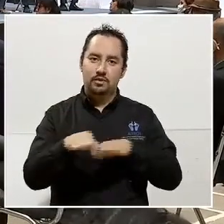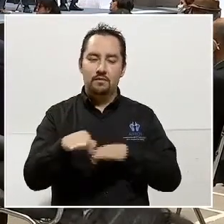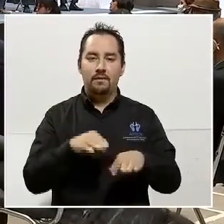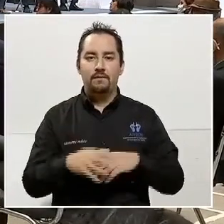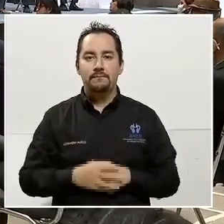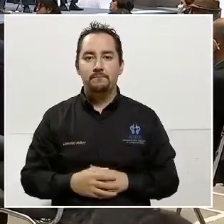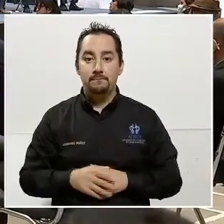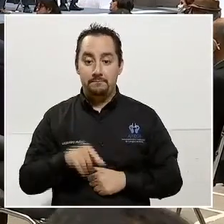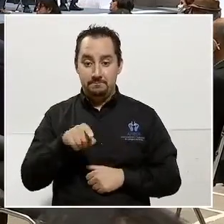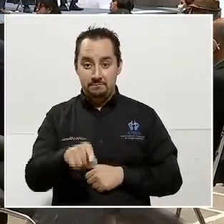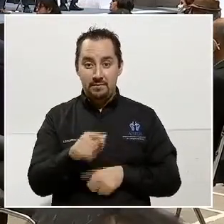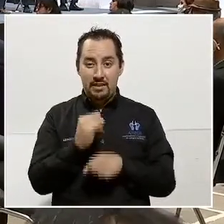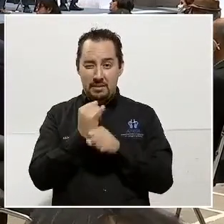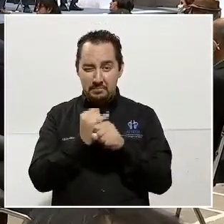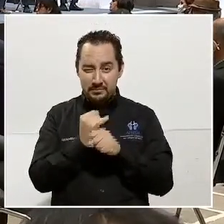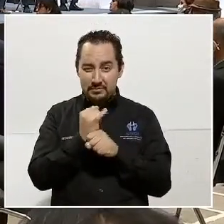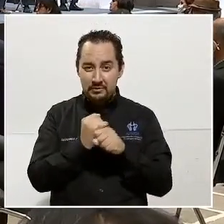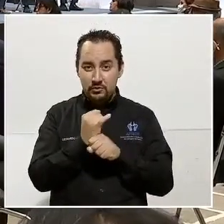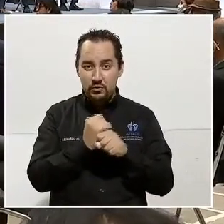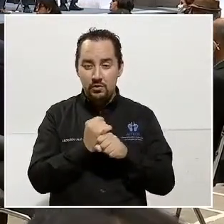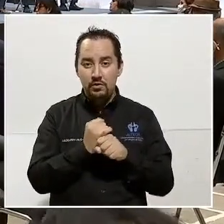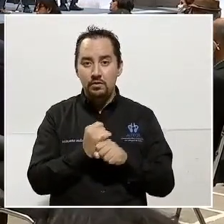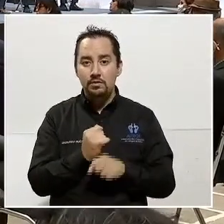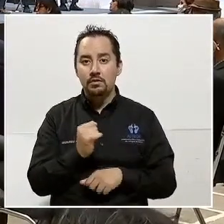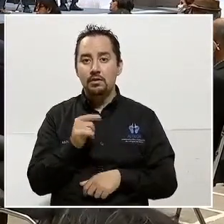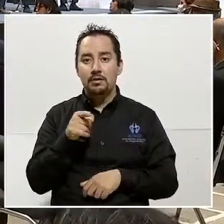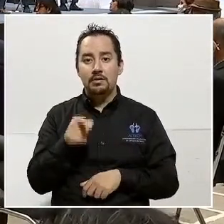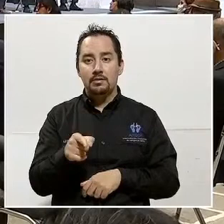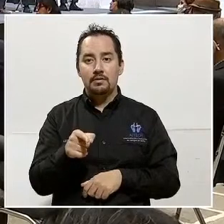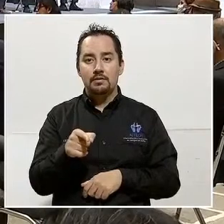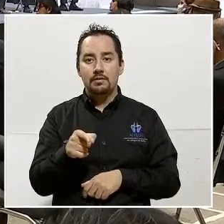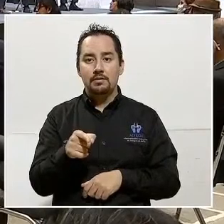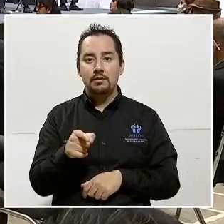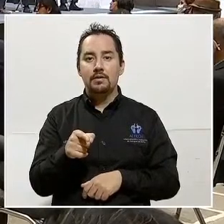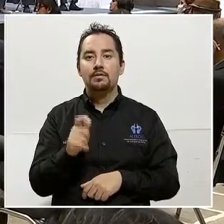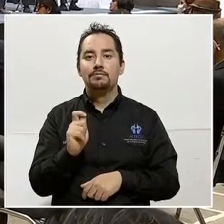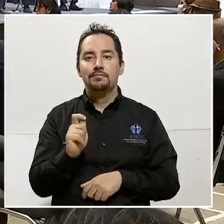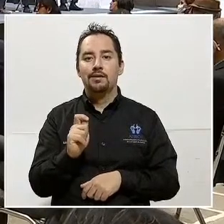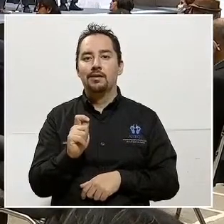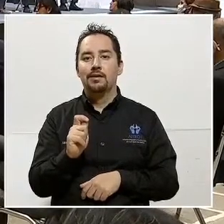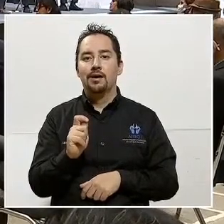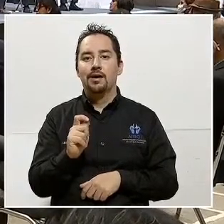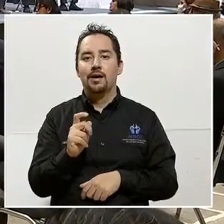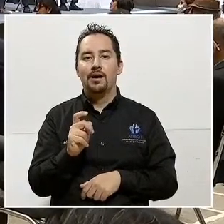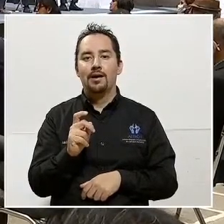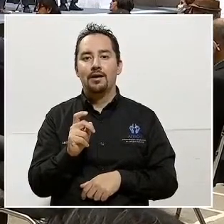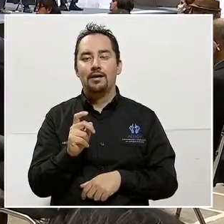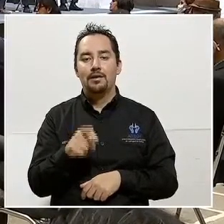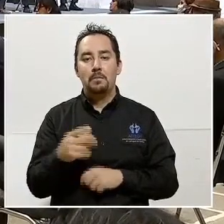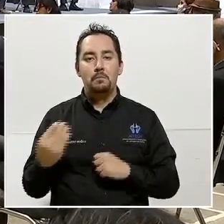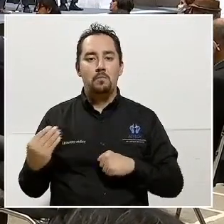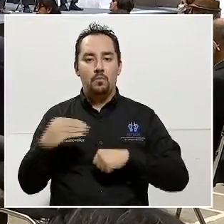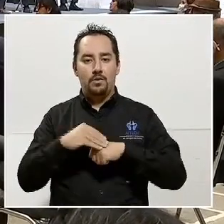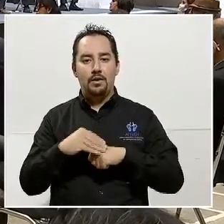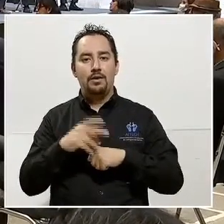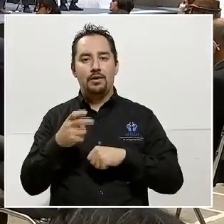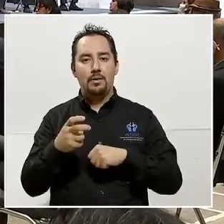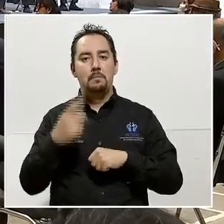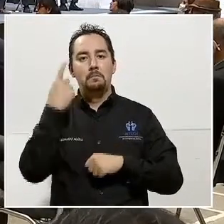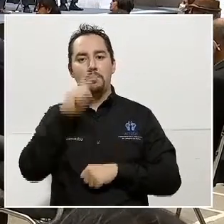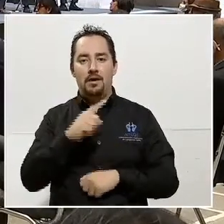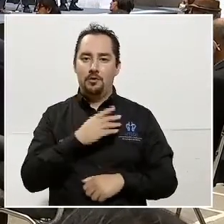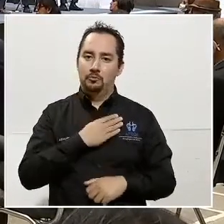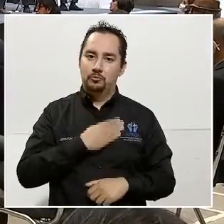sea la investigación histórica la que nutra constantemente los planes de trabajo en materias de